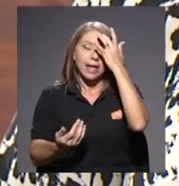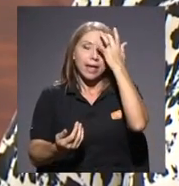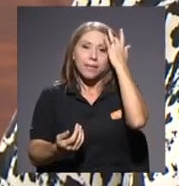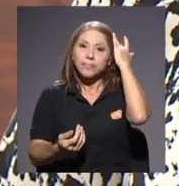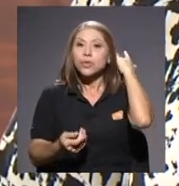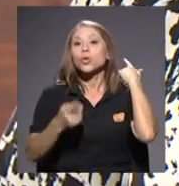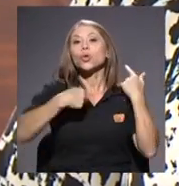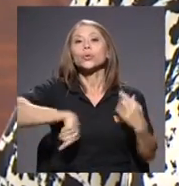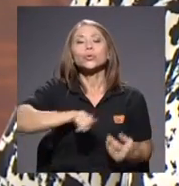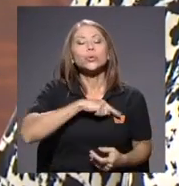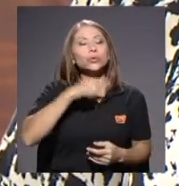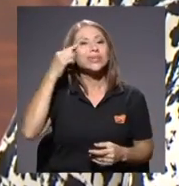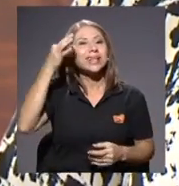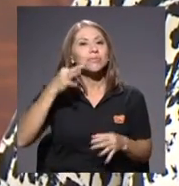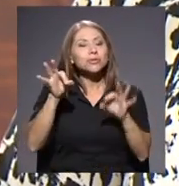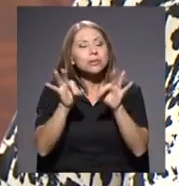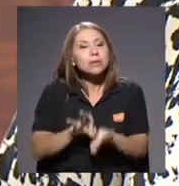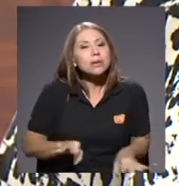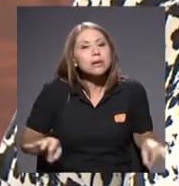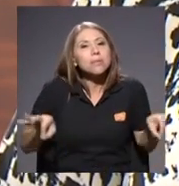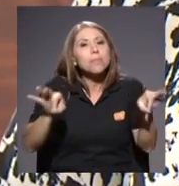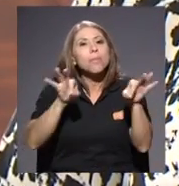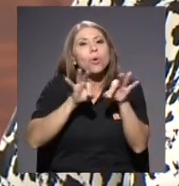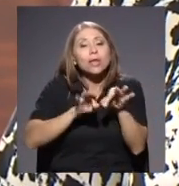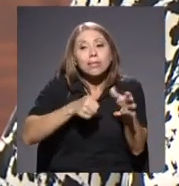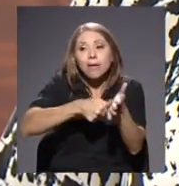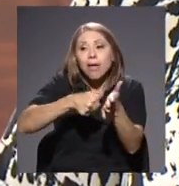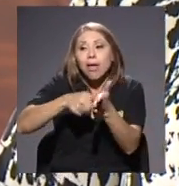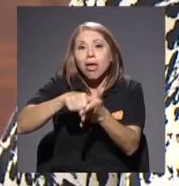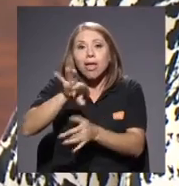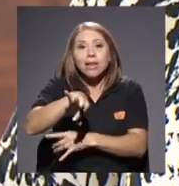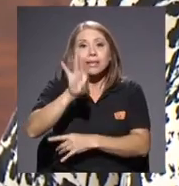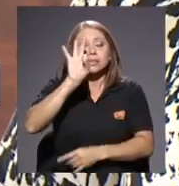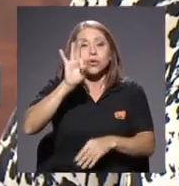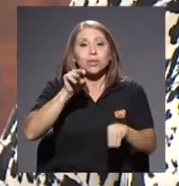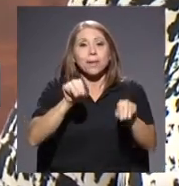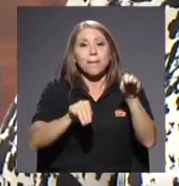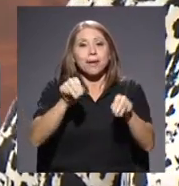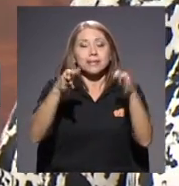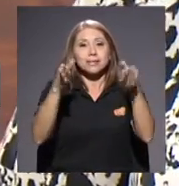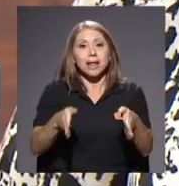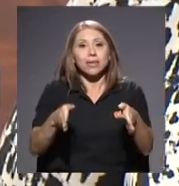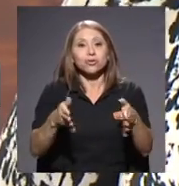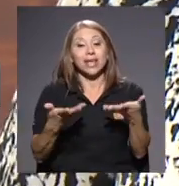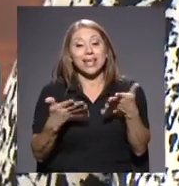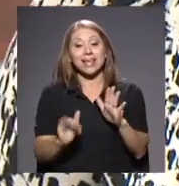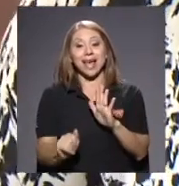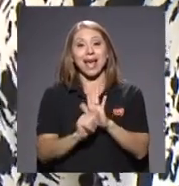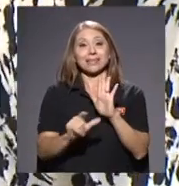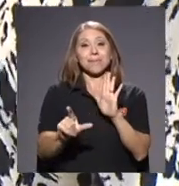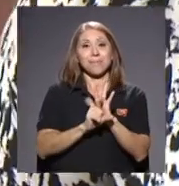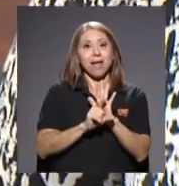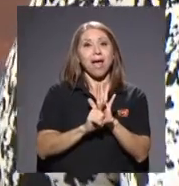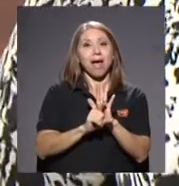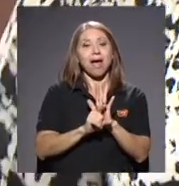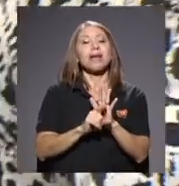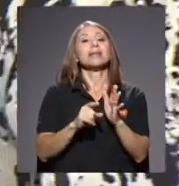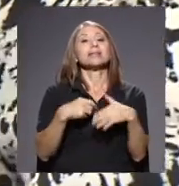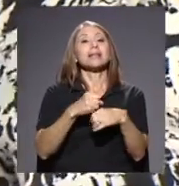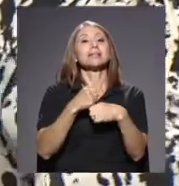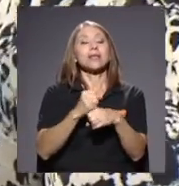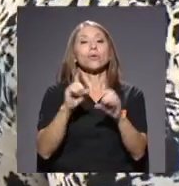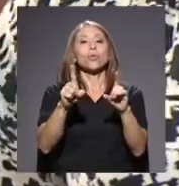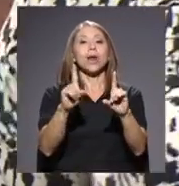tanto consideramos importante la elección de los magistrados que desde la Asamblea se están transmitiendo la Comisión de Nombramientos con